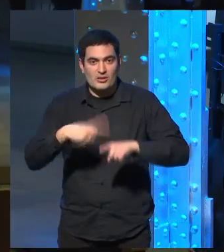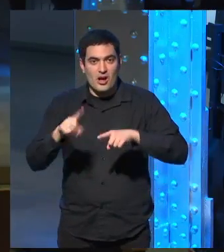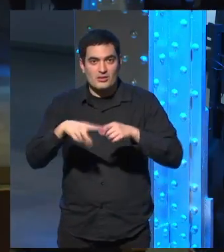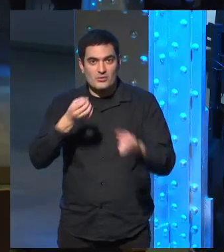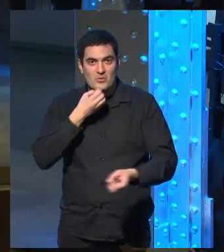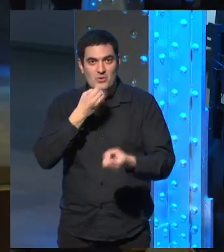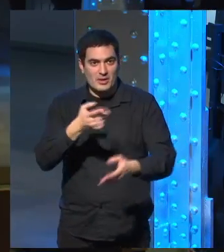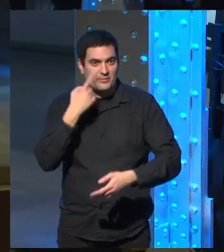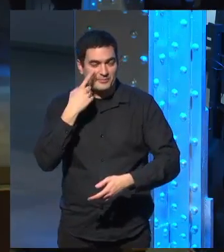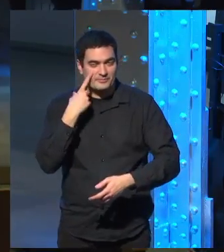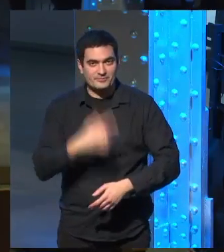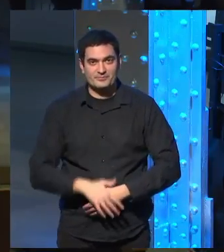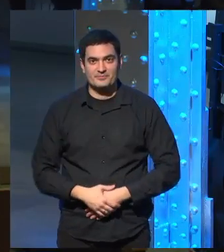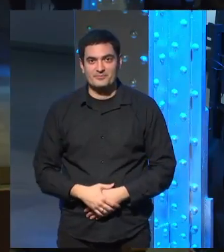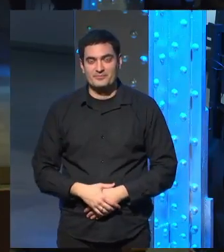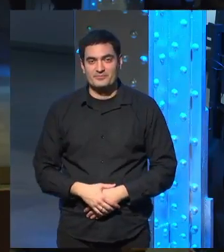de...